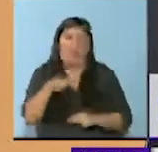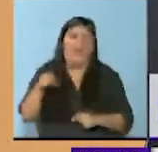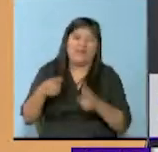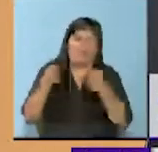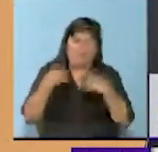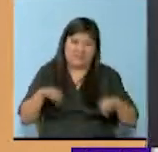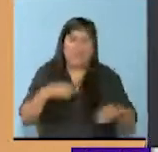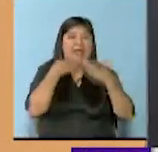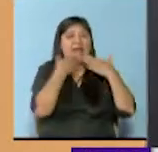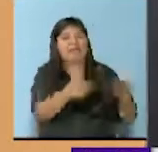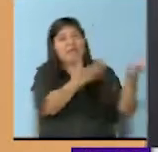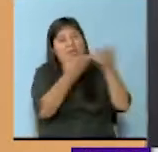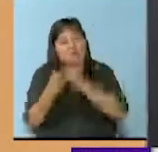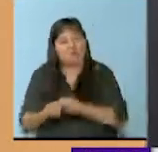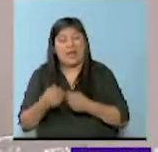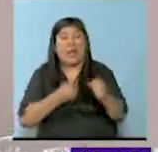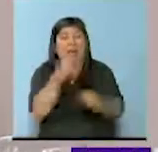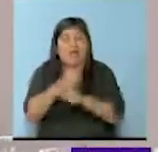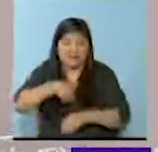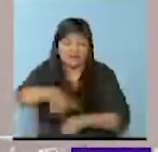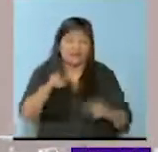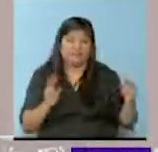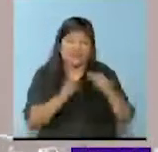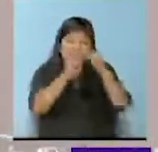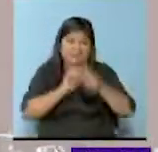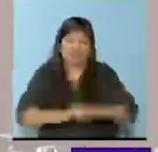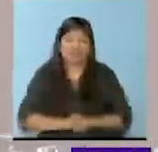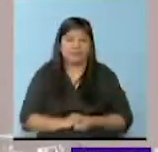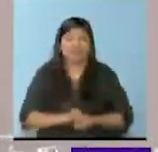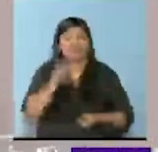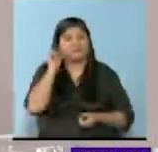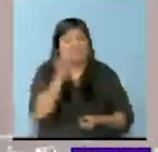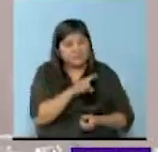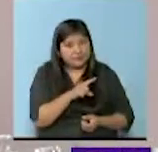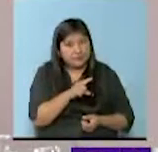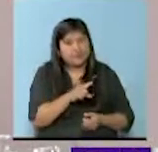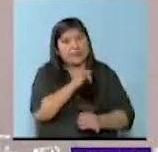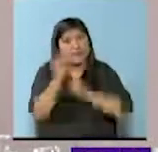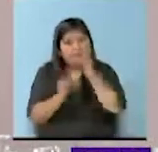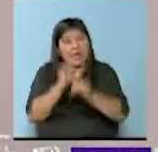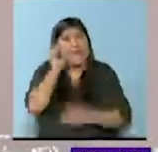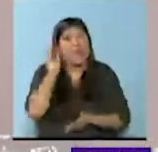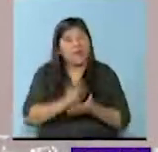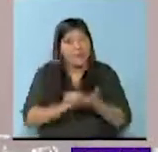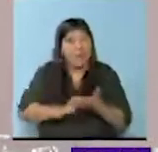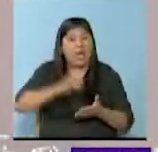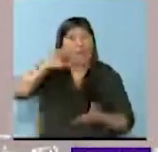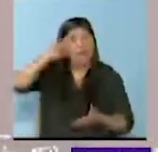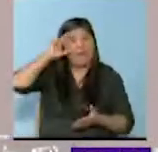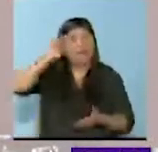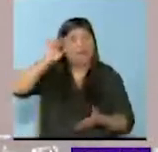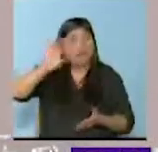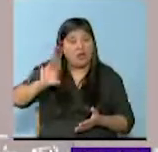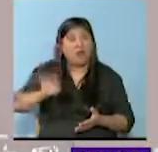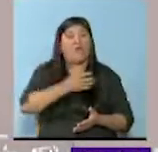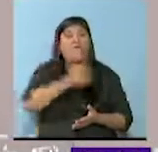Será hasta la próxima. Dios quiera. Así teníamos los conceptos del doctor Pedro Octavio Figueroa, quien viene trabajando hace